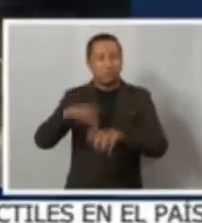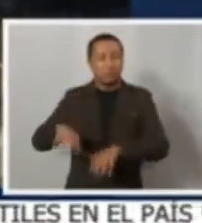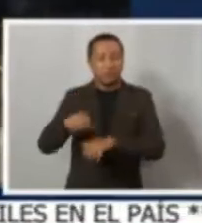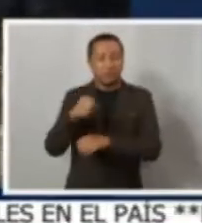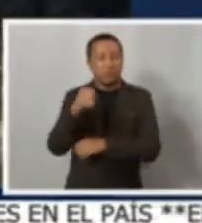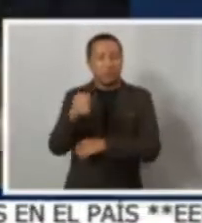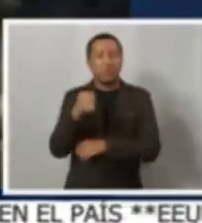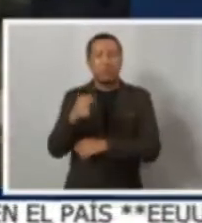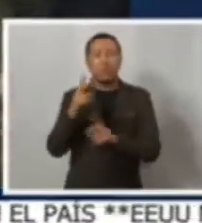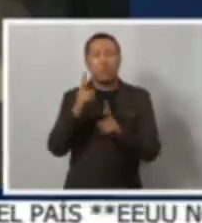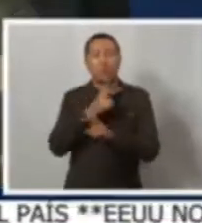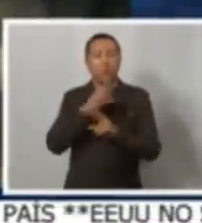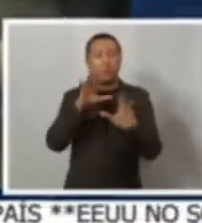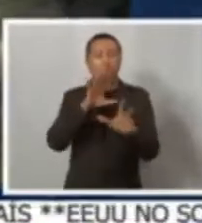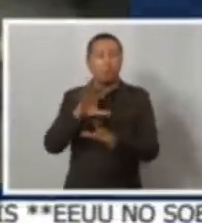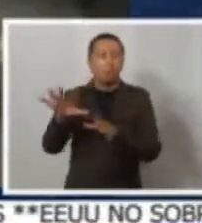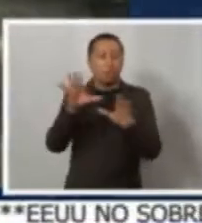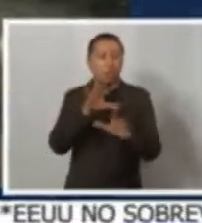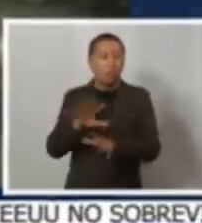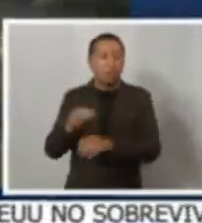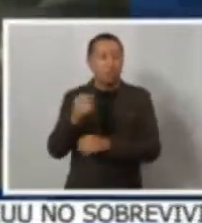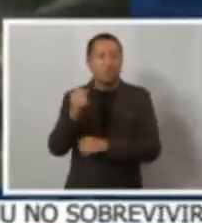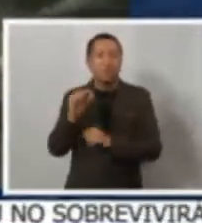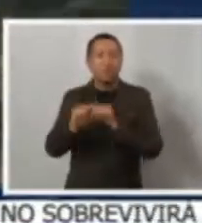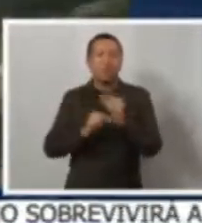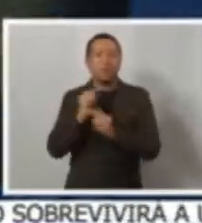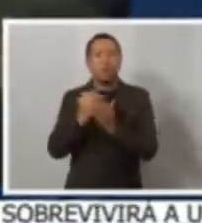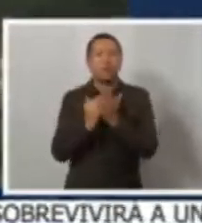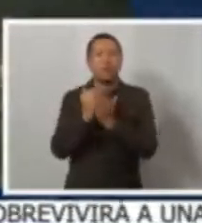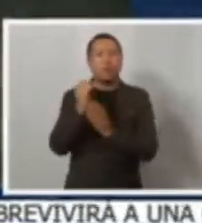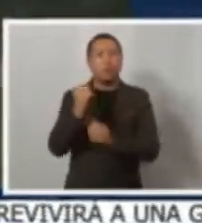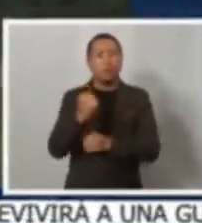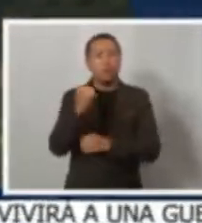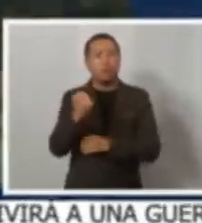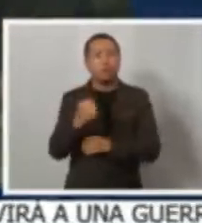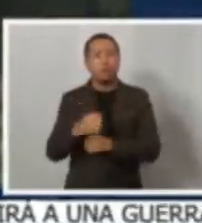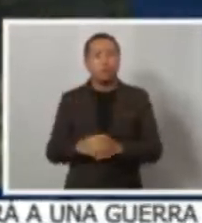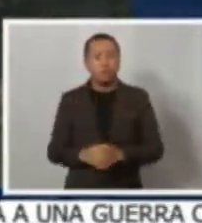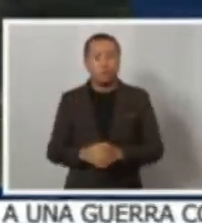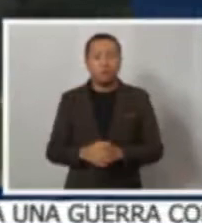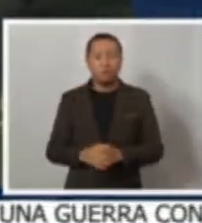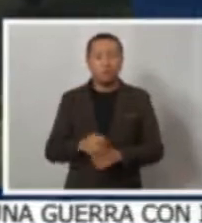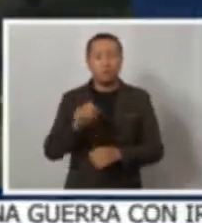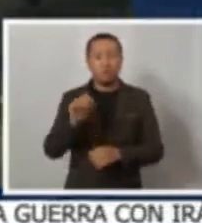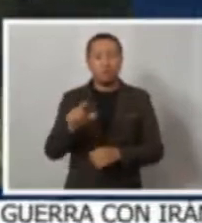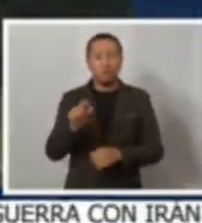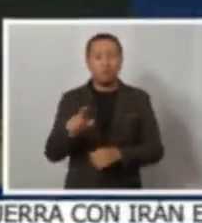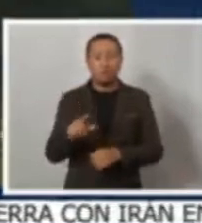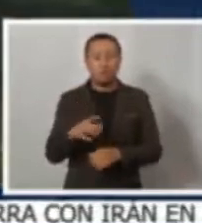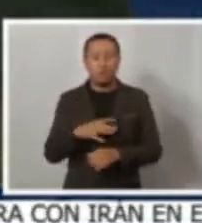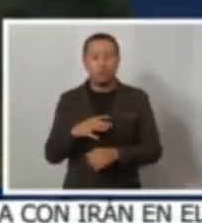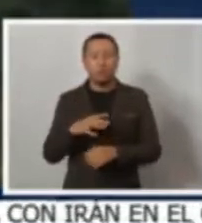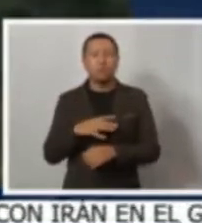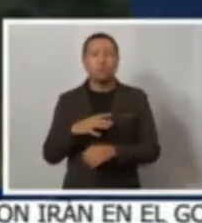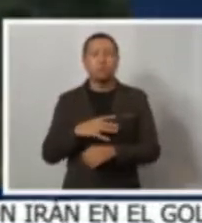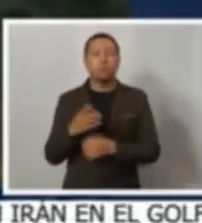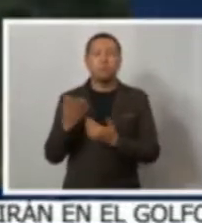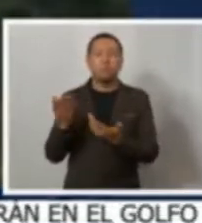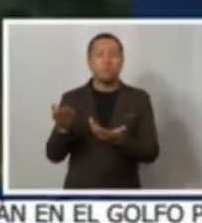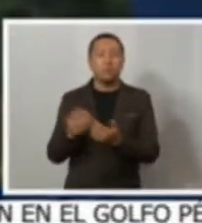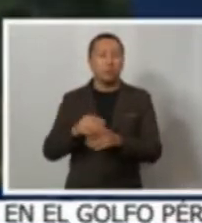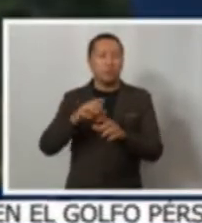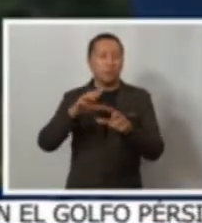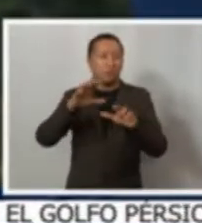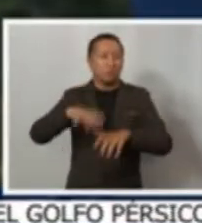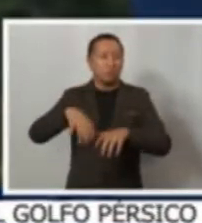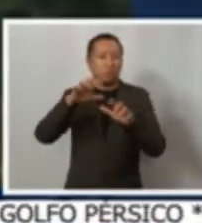los vientos sí se van incrementando paulatinamente, y lo mismo las precipitaciones durante